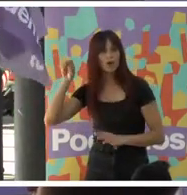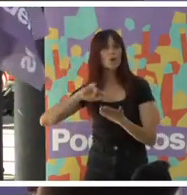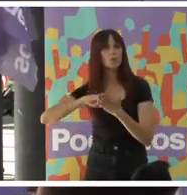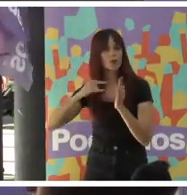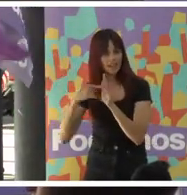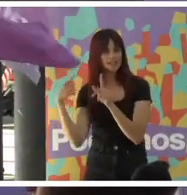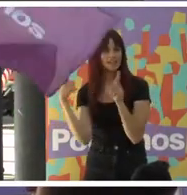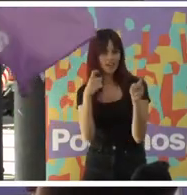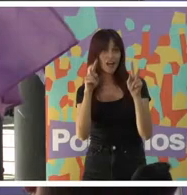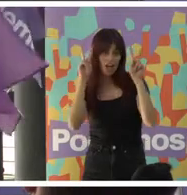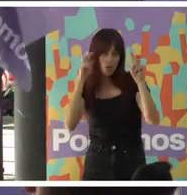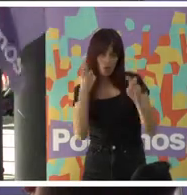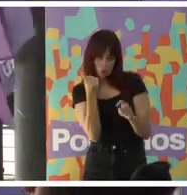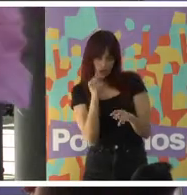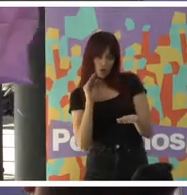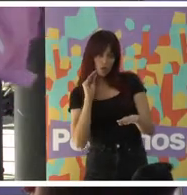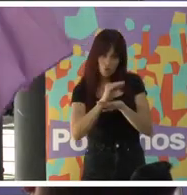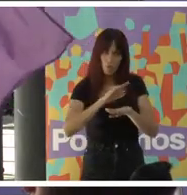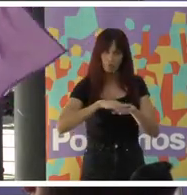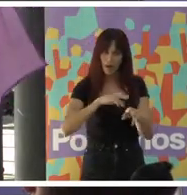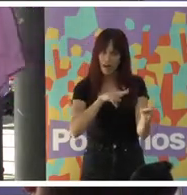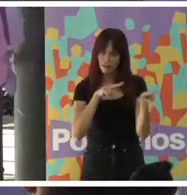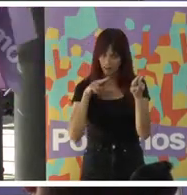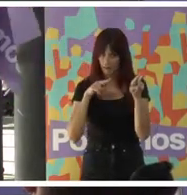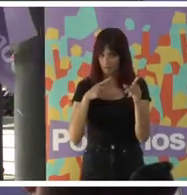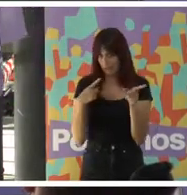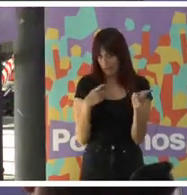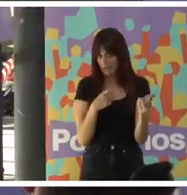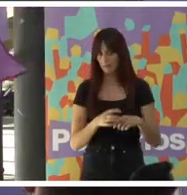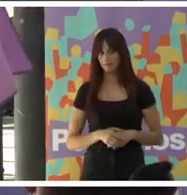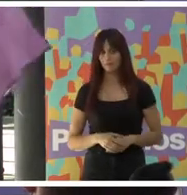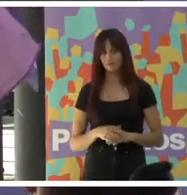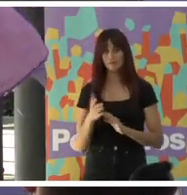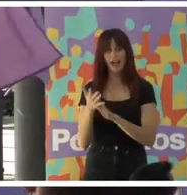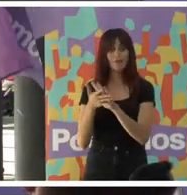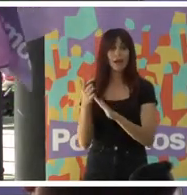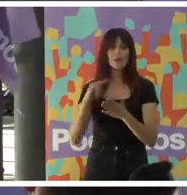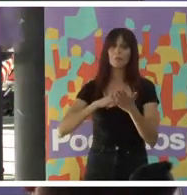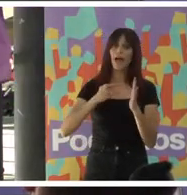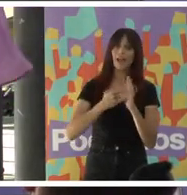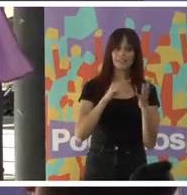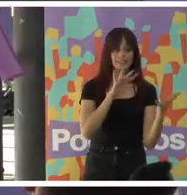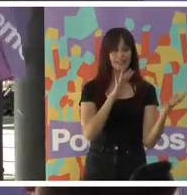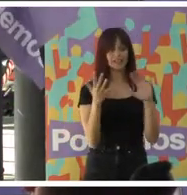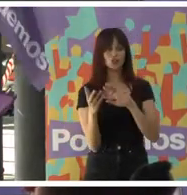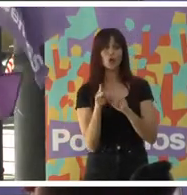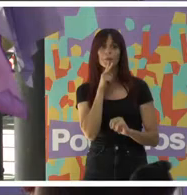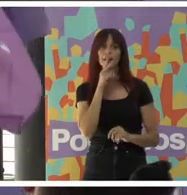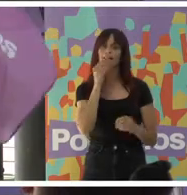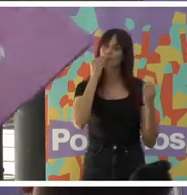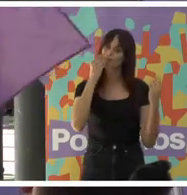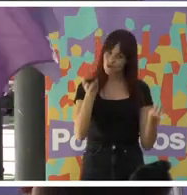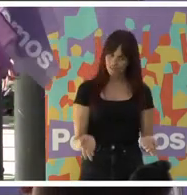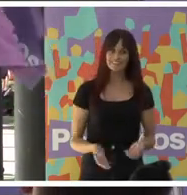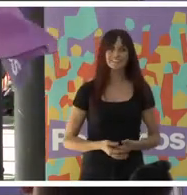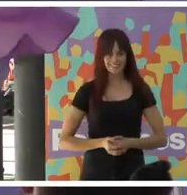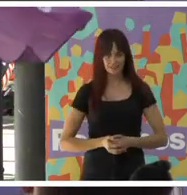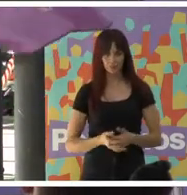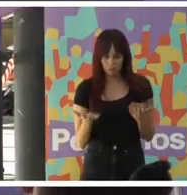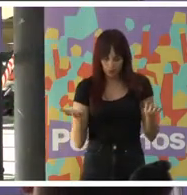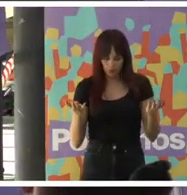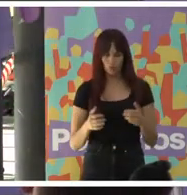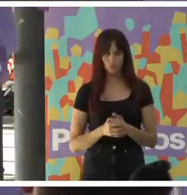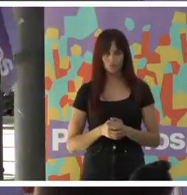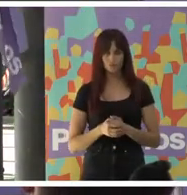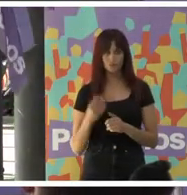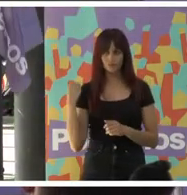de guerra y los nuevos créditos de guerra. Está muy bien hablar de planes de transición verde, pero ¿qué pasa cuando